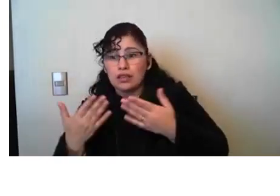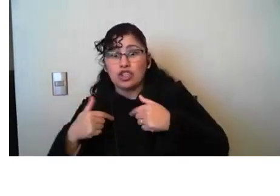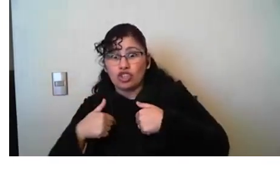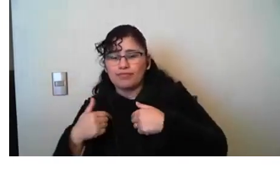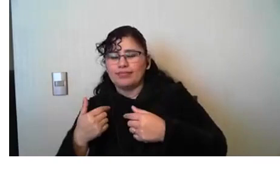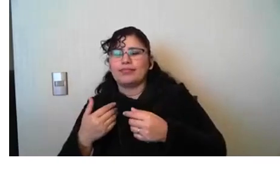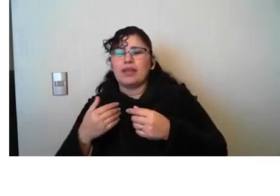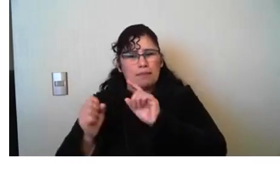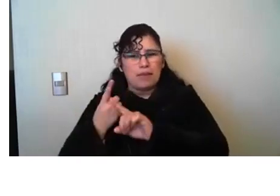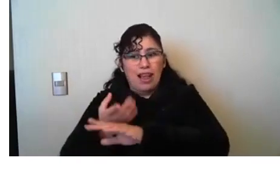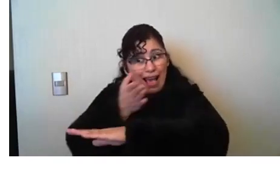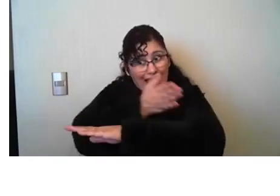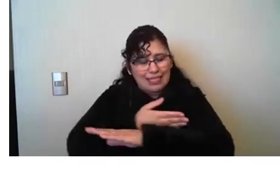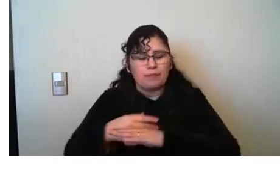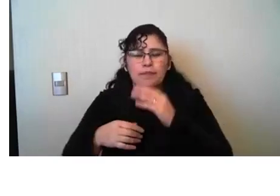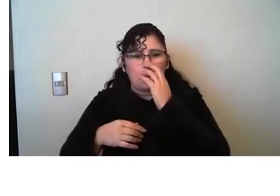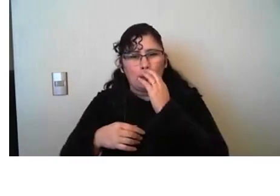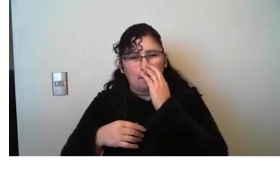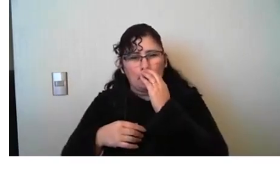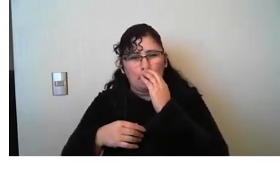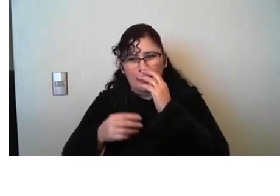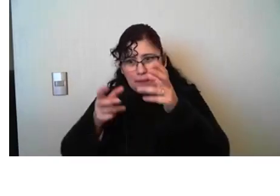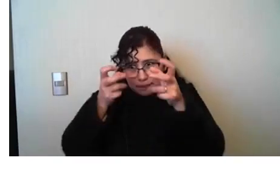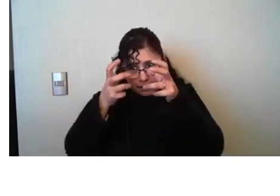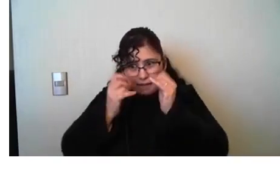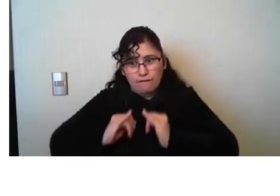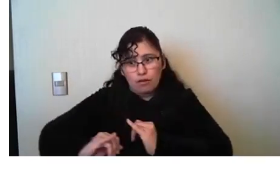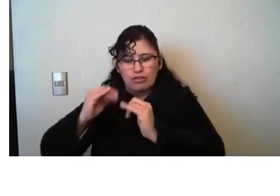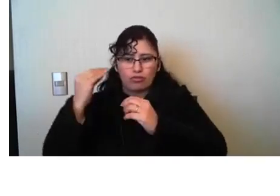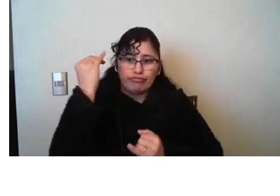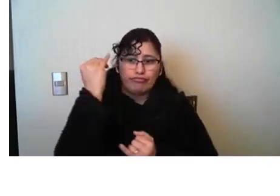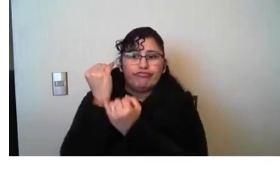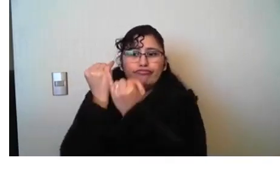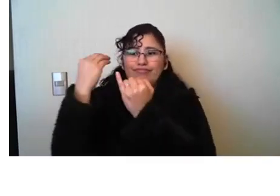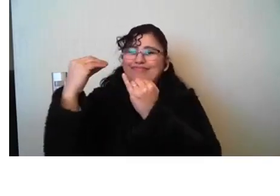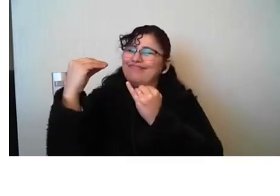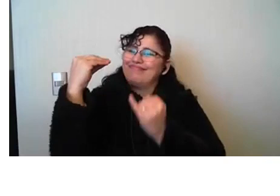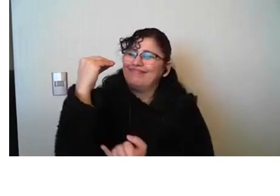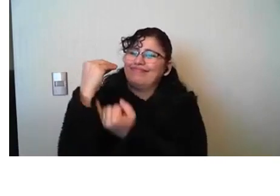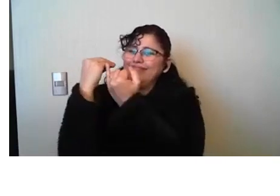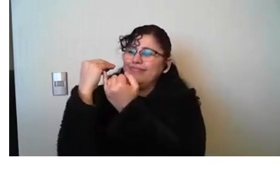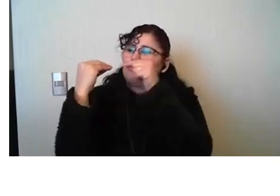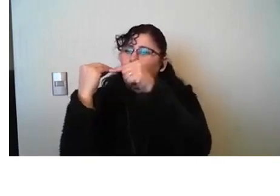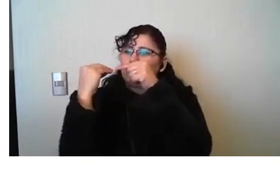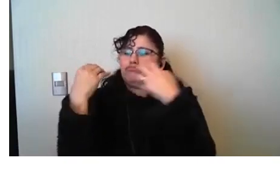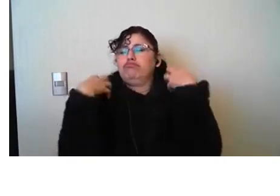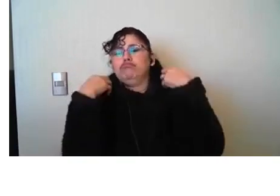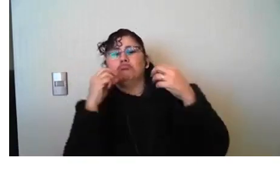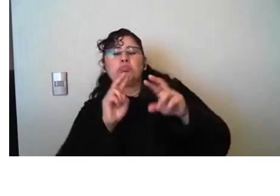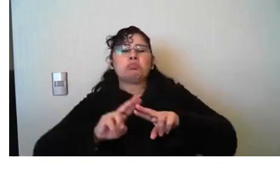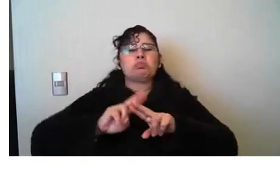recibido anteriormente la información propioceptiva y puede hacer su tarea en forma perfecta.